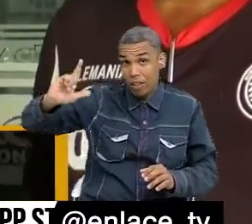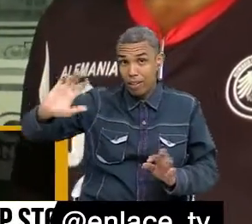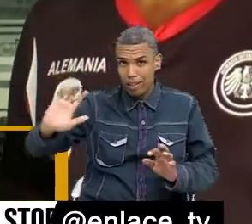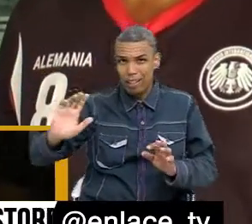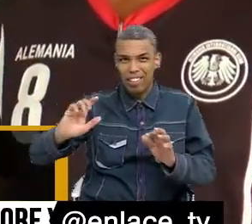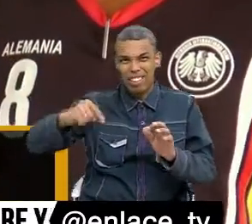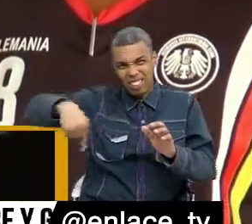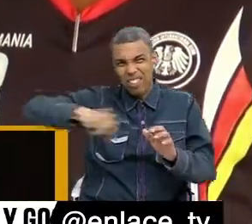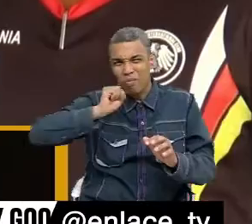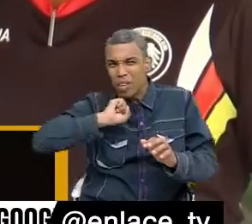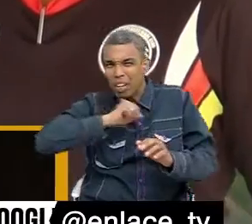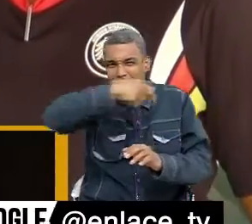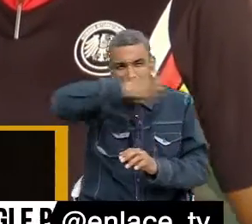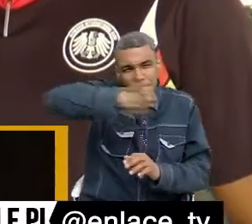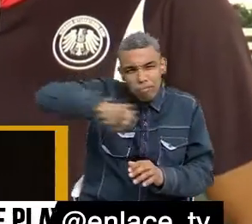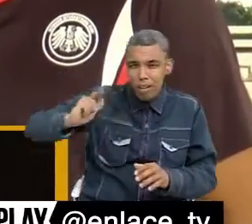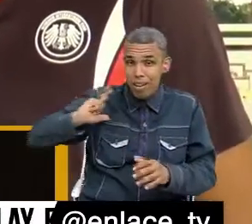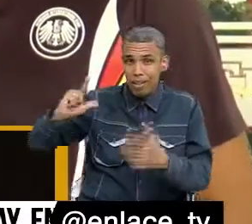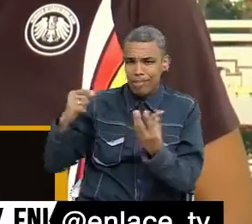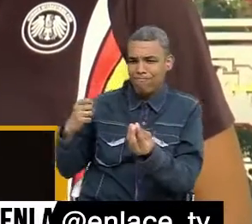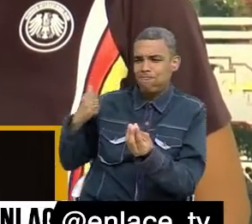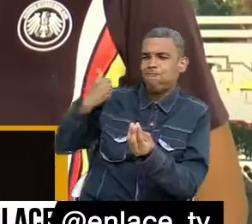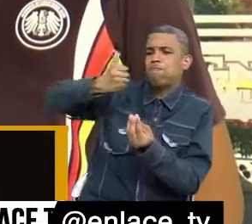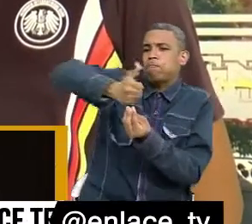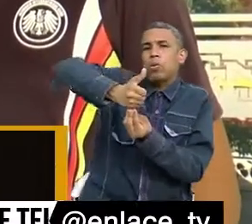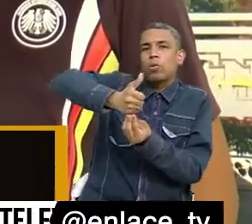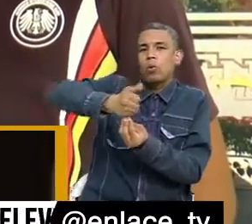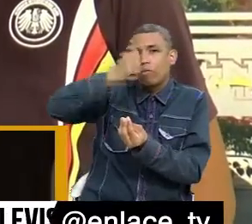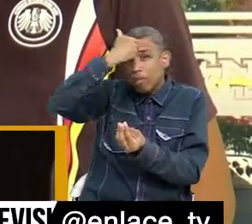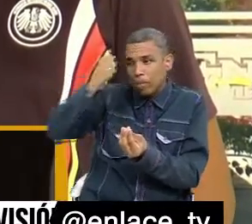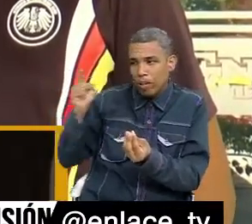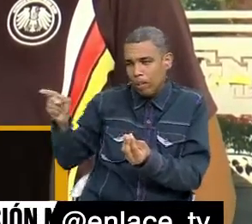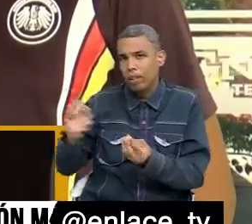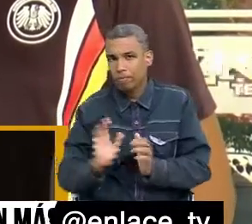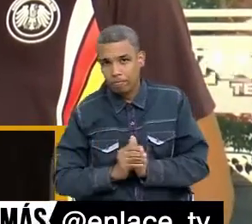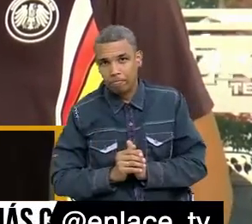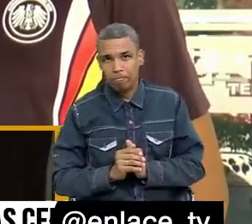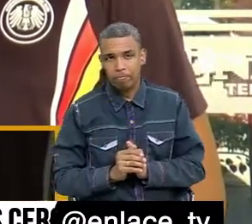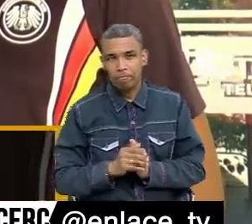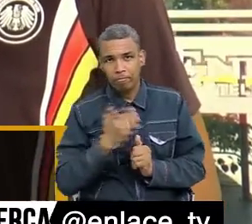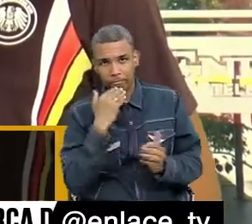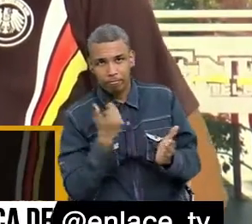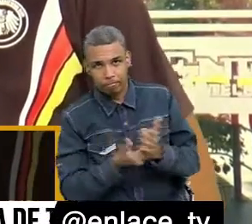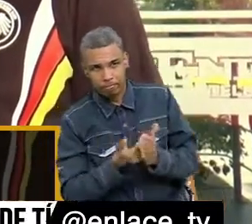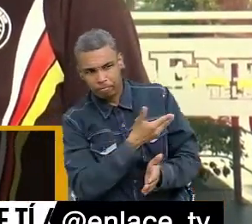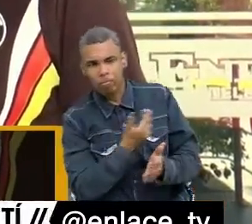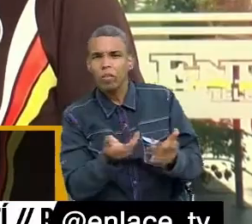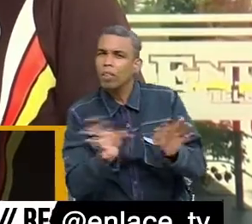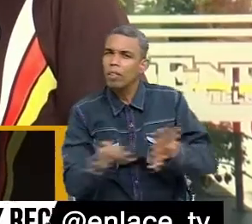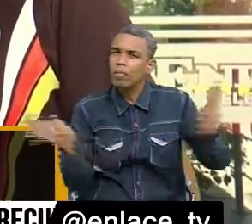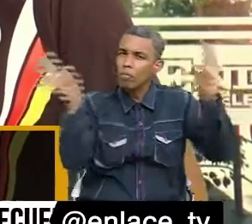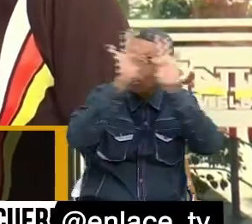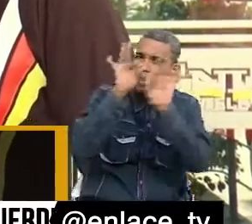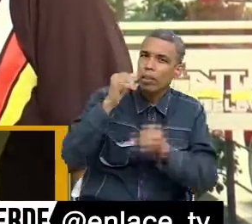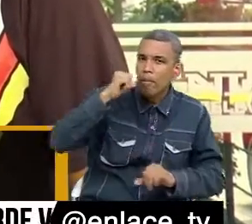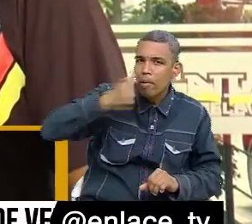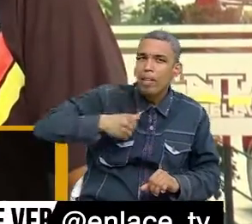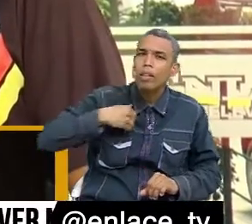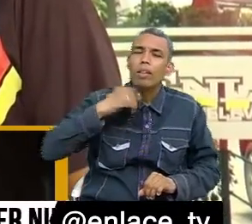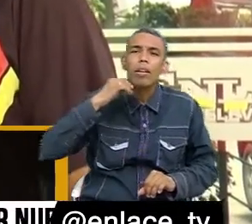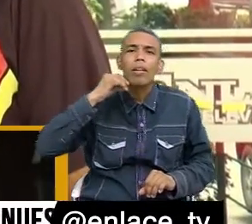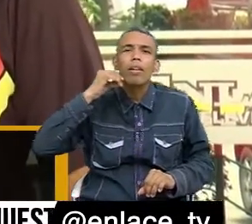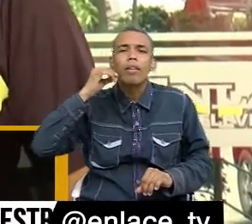la partida hacia la ciudad de Pereira para participar del 10º Congreso Nacional de Ediles. Con las buenas tardes, Harker, ¿la importancia de este evento cuál es? Muy